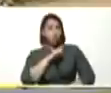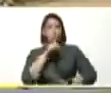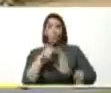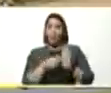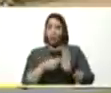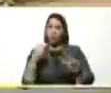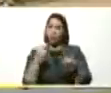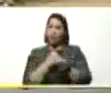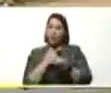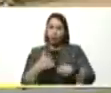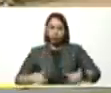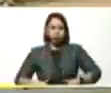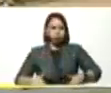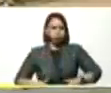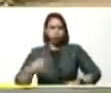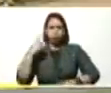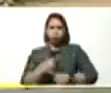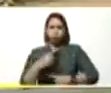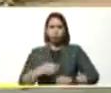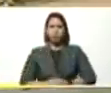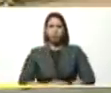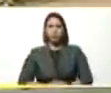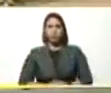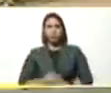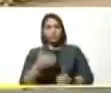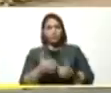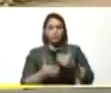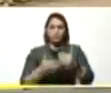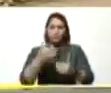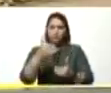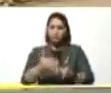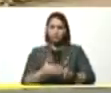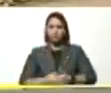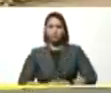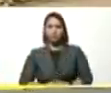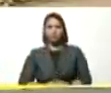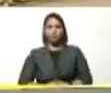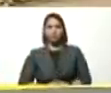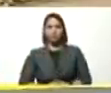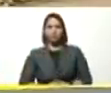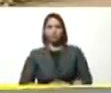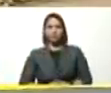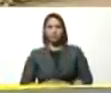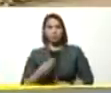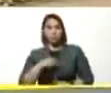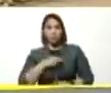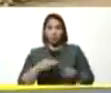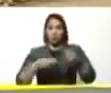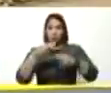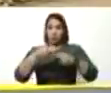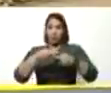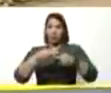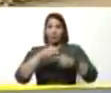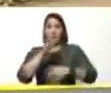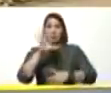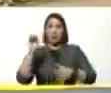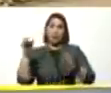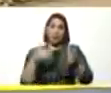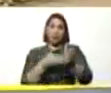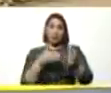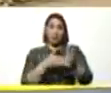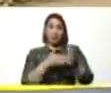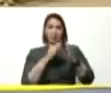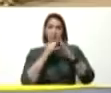de trabajo fructífero, de avance. Estamos construyendo 500.000 viviendas por año.